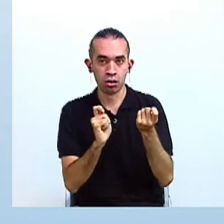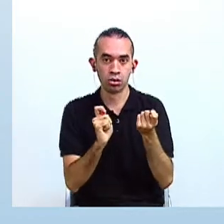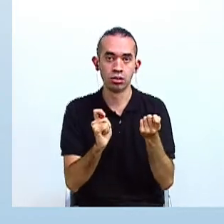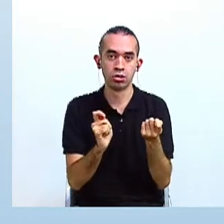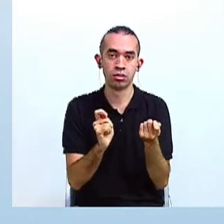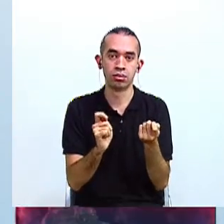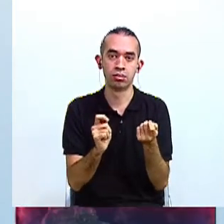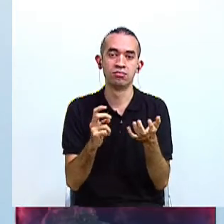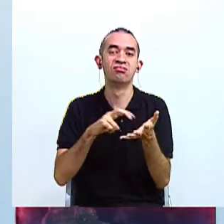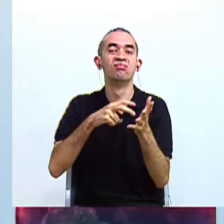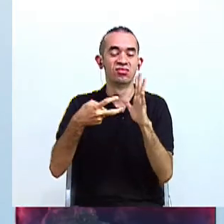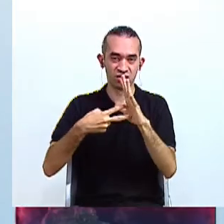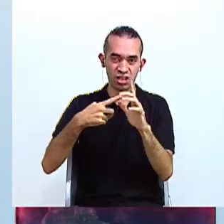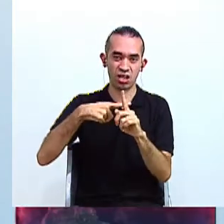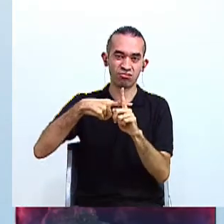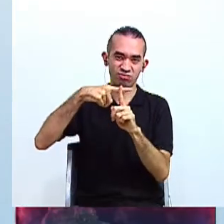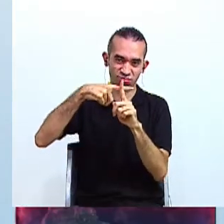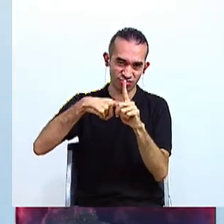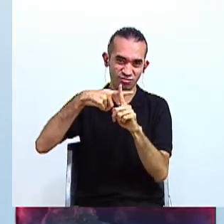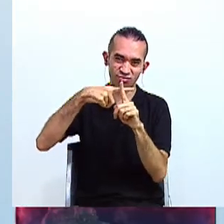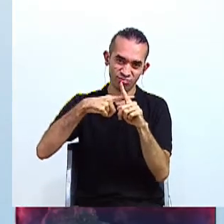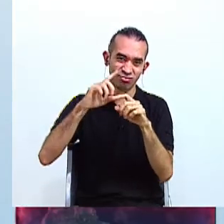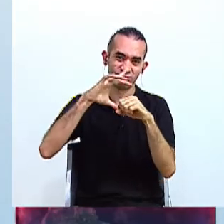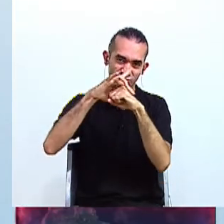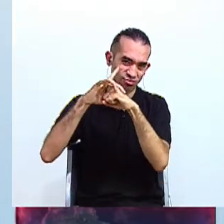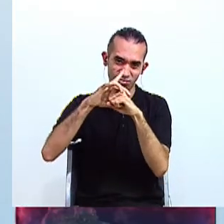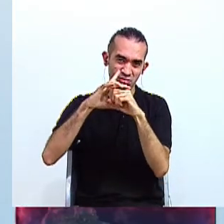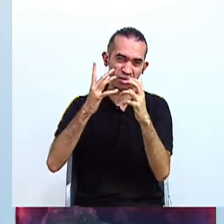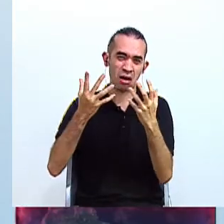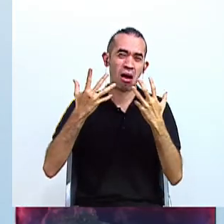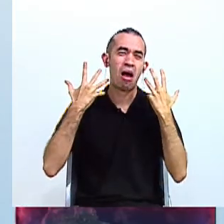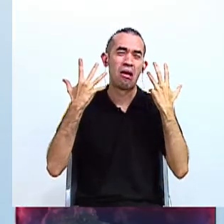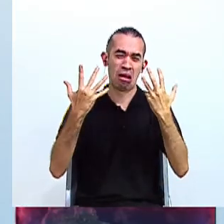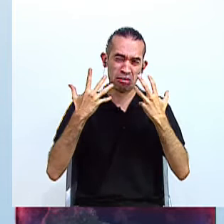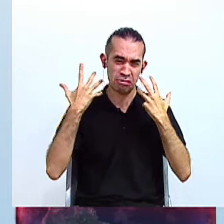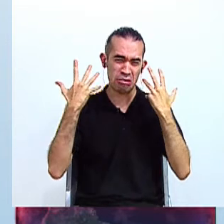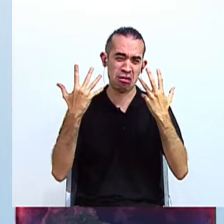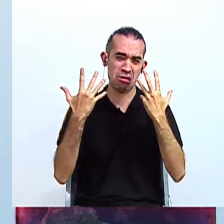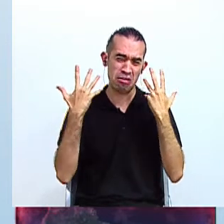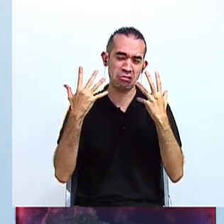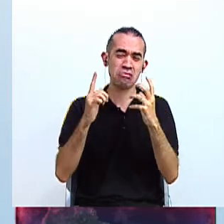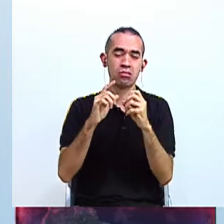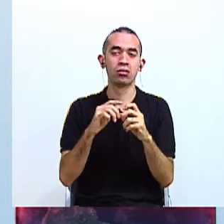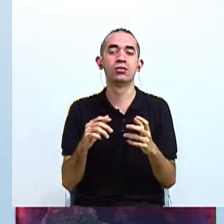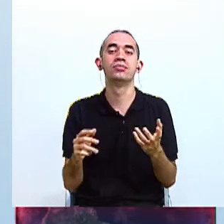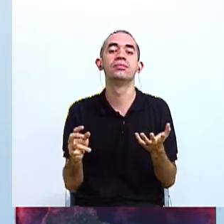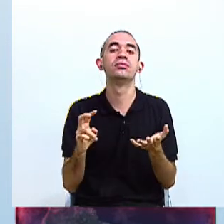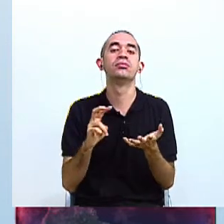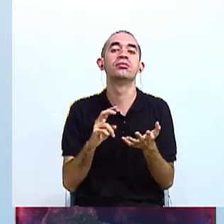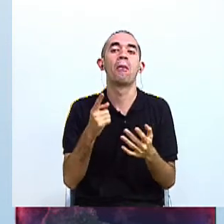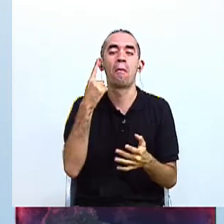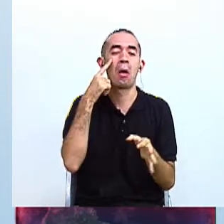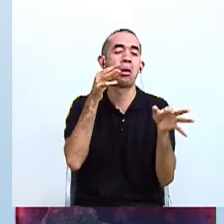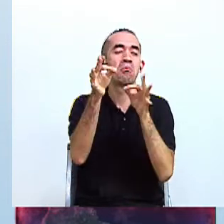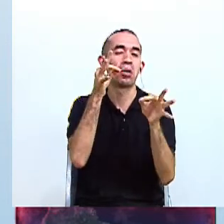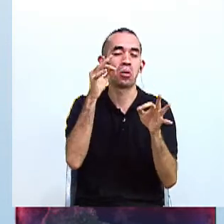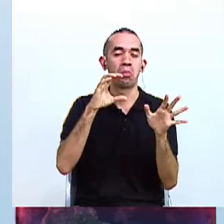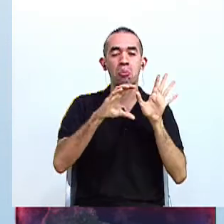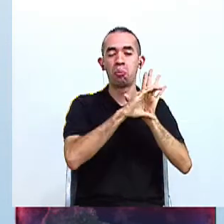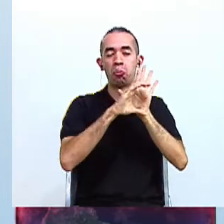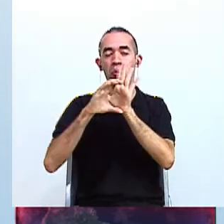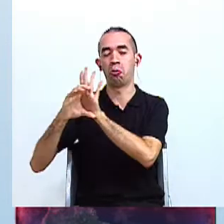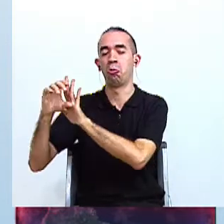un calentamiento global, que parte de un proceso muy fácil de entender a través de este diagrama.